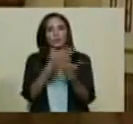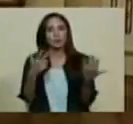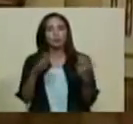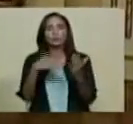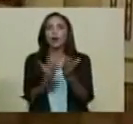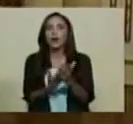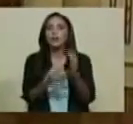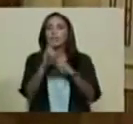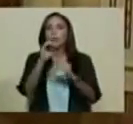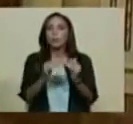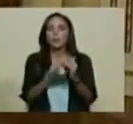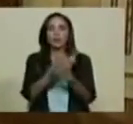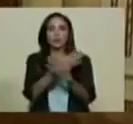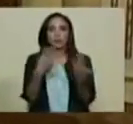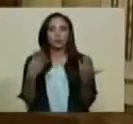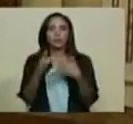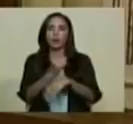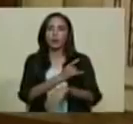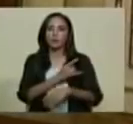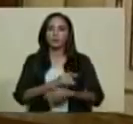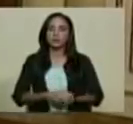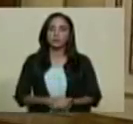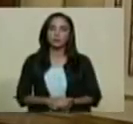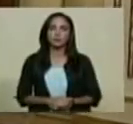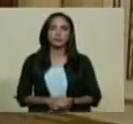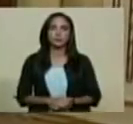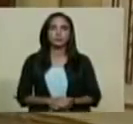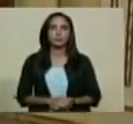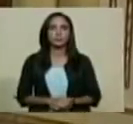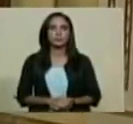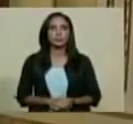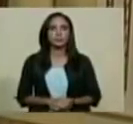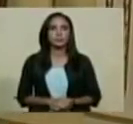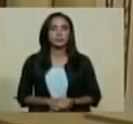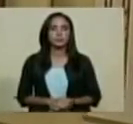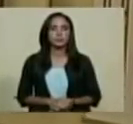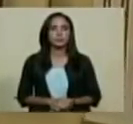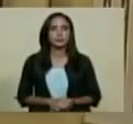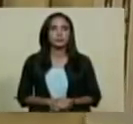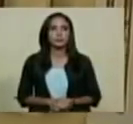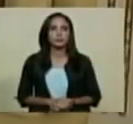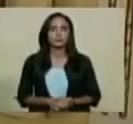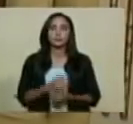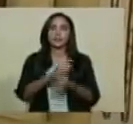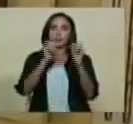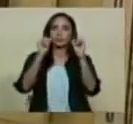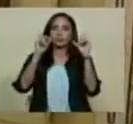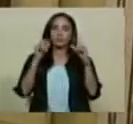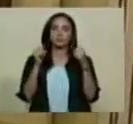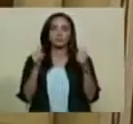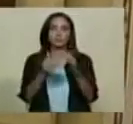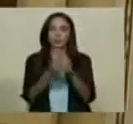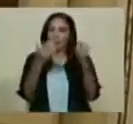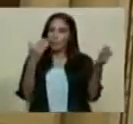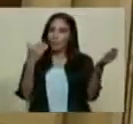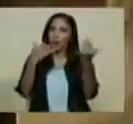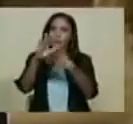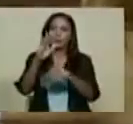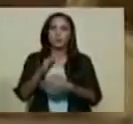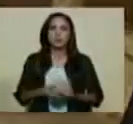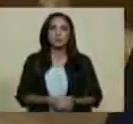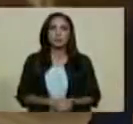2018-2019 de la matrícula en el sistema universitario. ¿Ah? Increíble. avanzando,